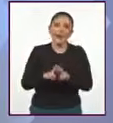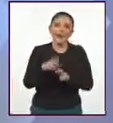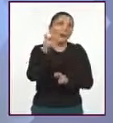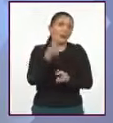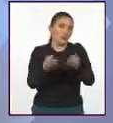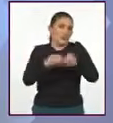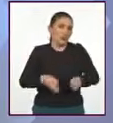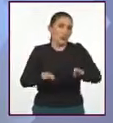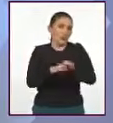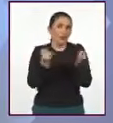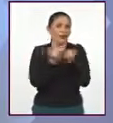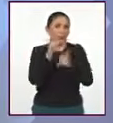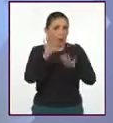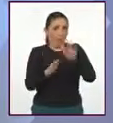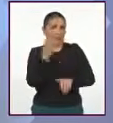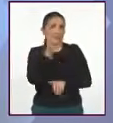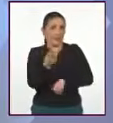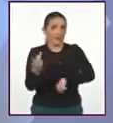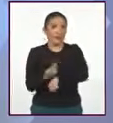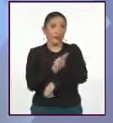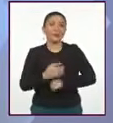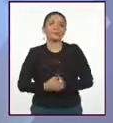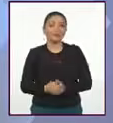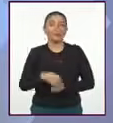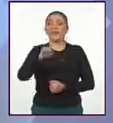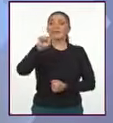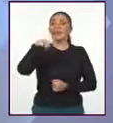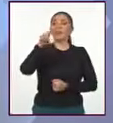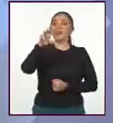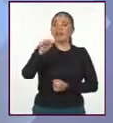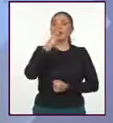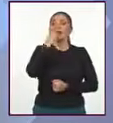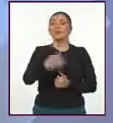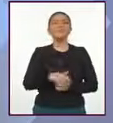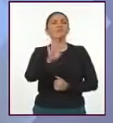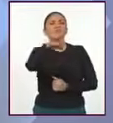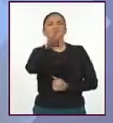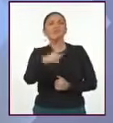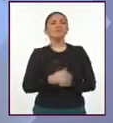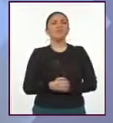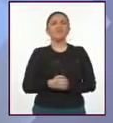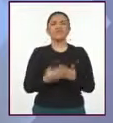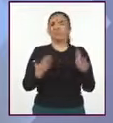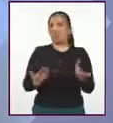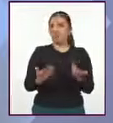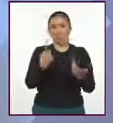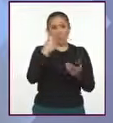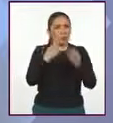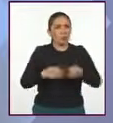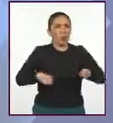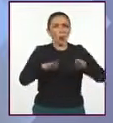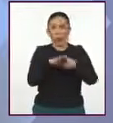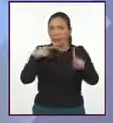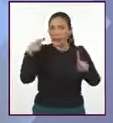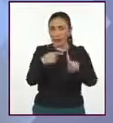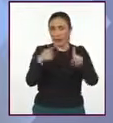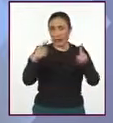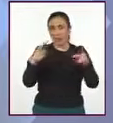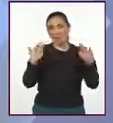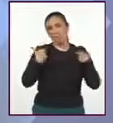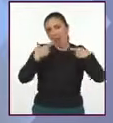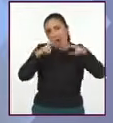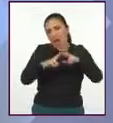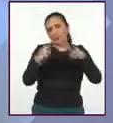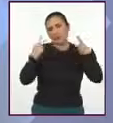habido muchos casos de esto. Sandra Jiménez nos pregunta, ¿qué tipo de formación específica necesita el personal educativo